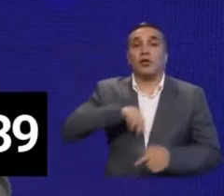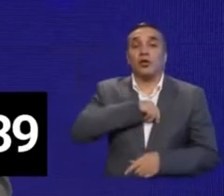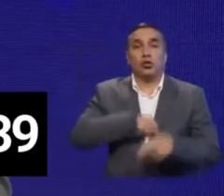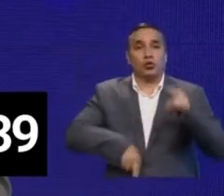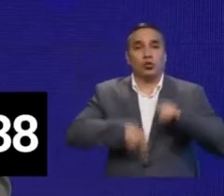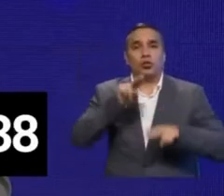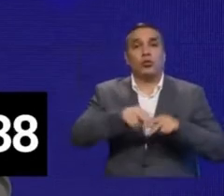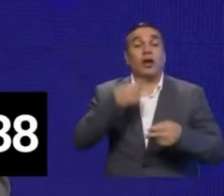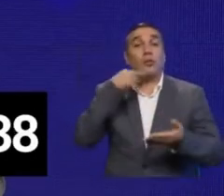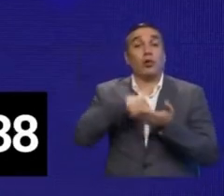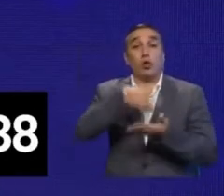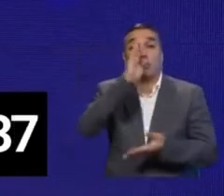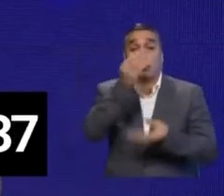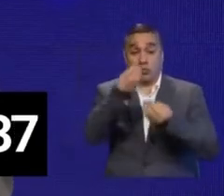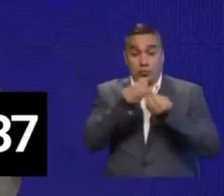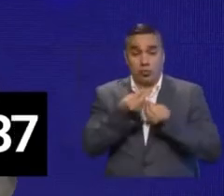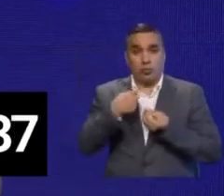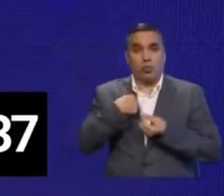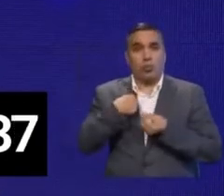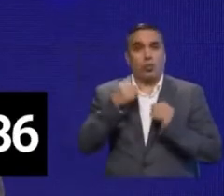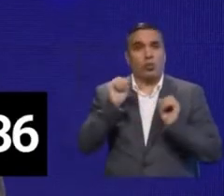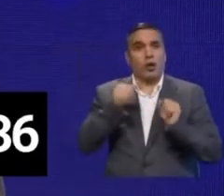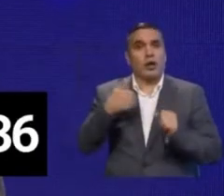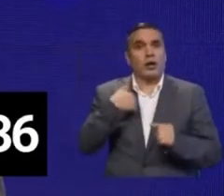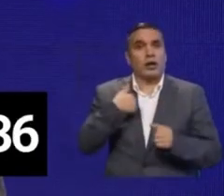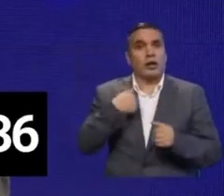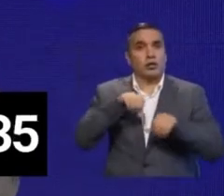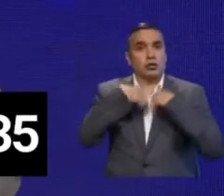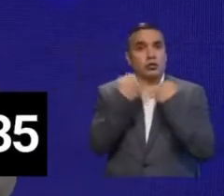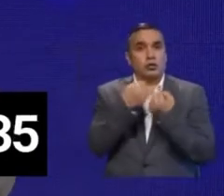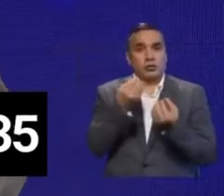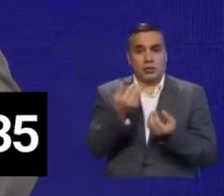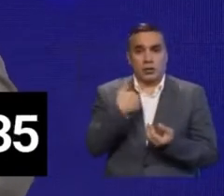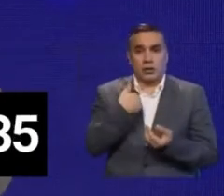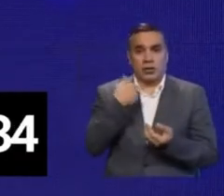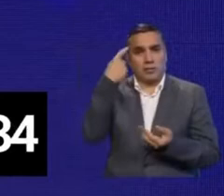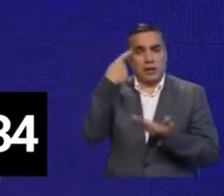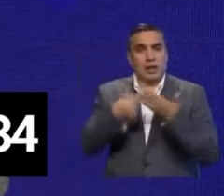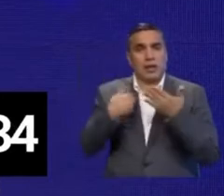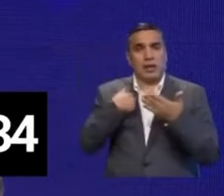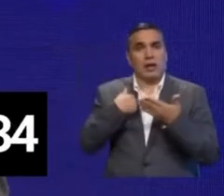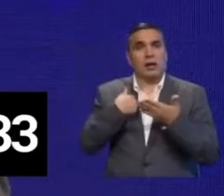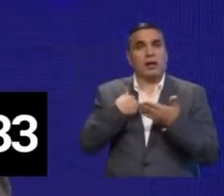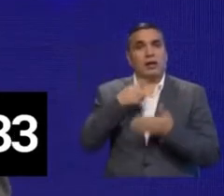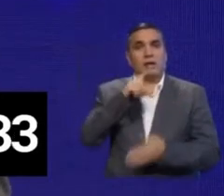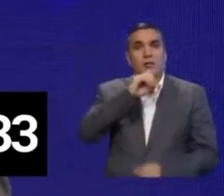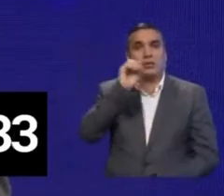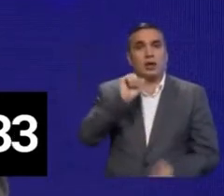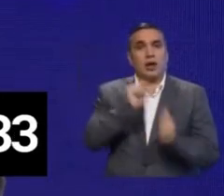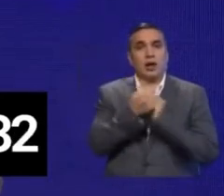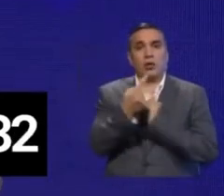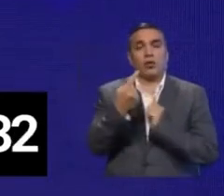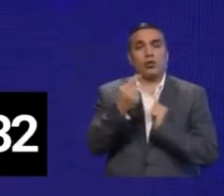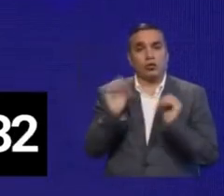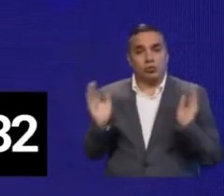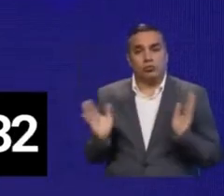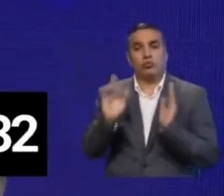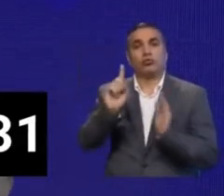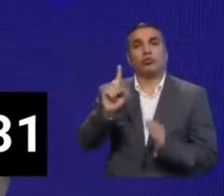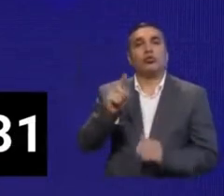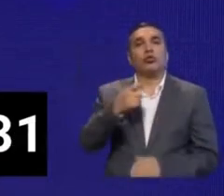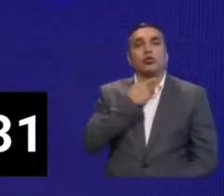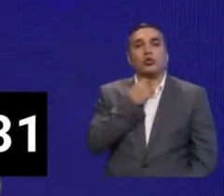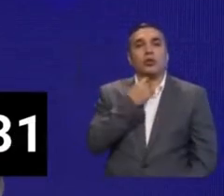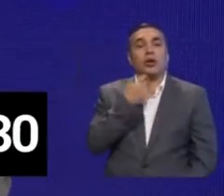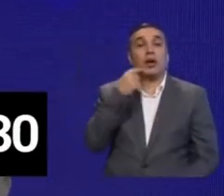la capacidad de poder poner elementos dentro de nuestra sociedad para poder obtener el potencial al 100% de cada uno de nosotros. Repito, la lectura